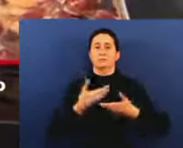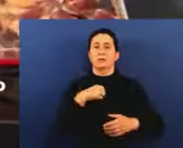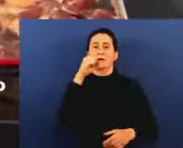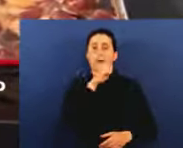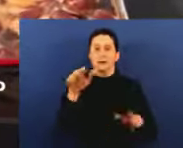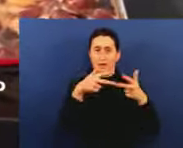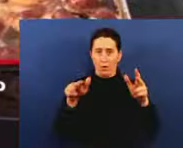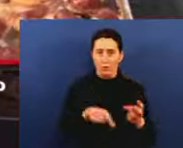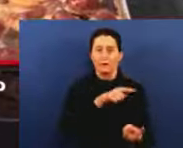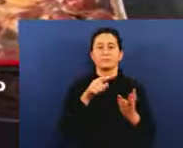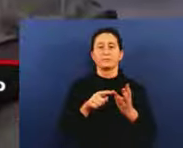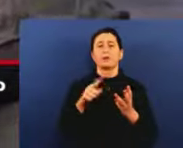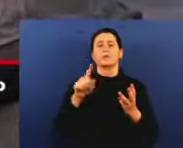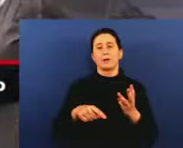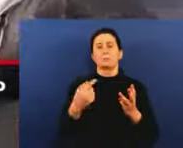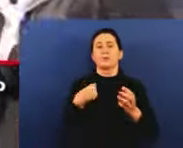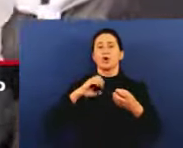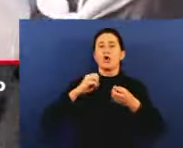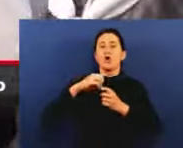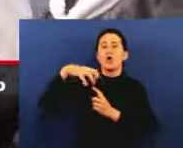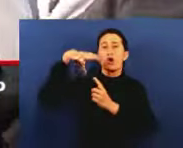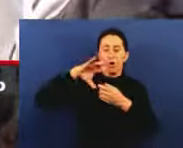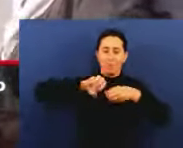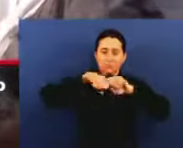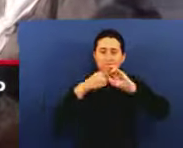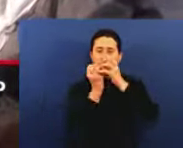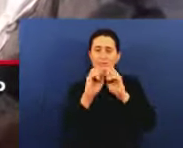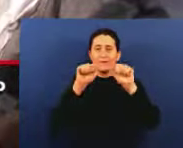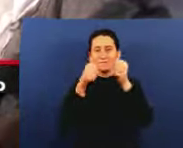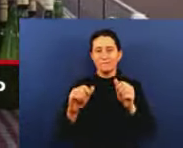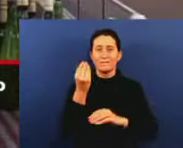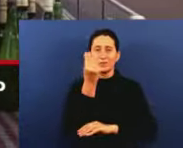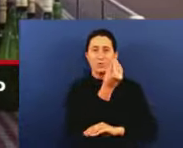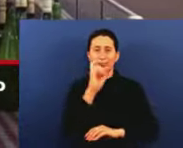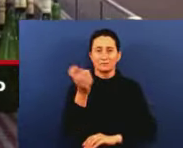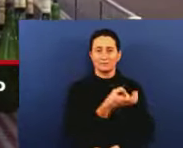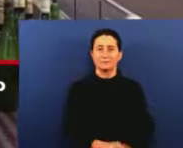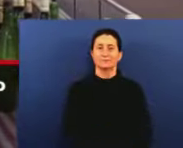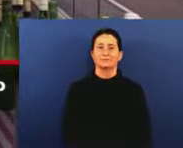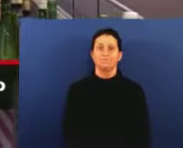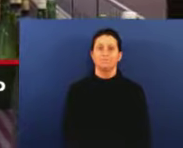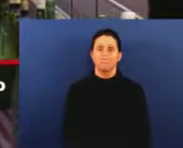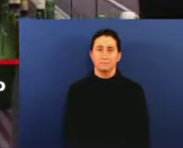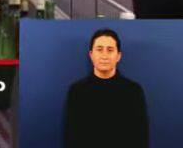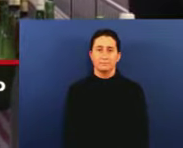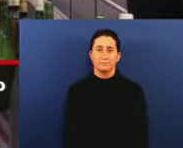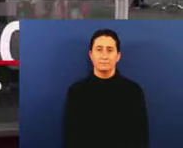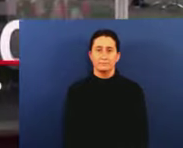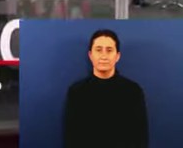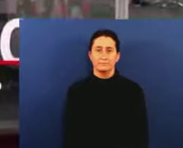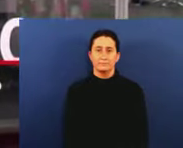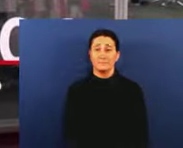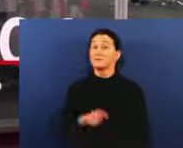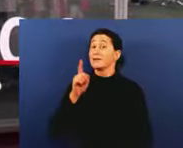como degustaciones o sesiones de karaoke y de globoflexia. Además, cuenta con un espacio reservado al Athletic Club, en el que